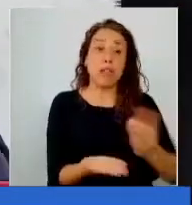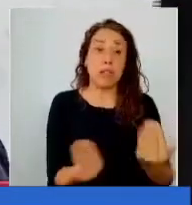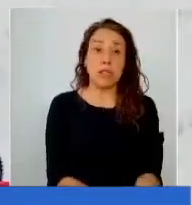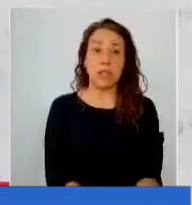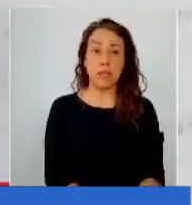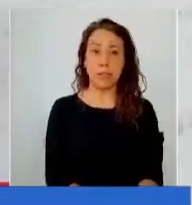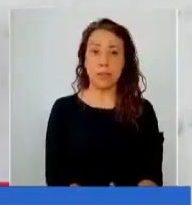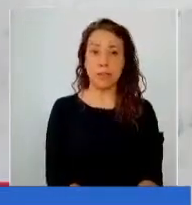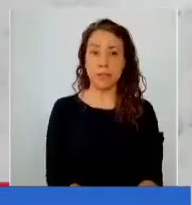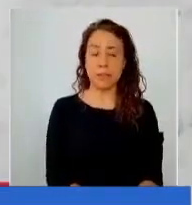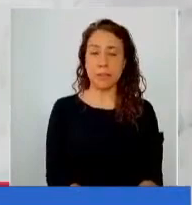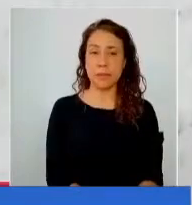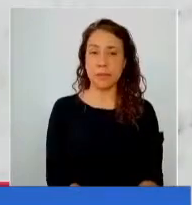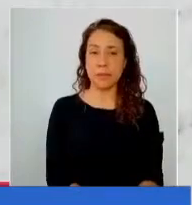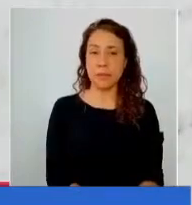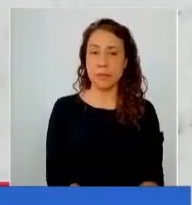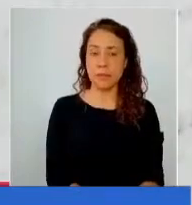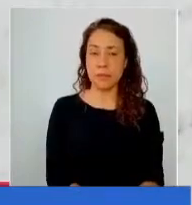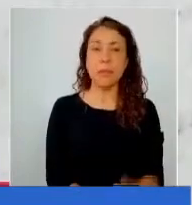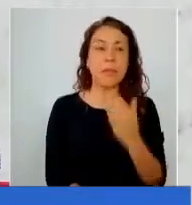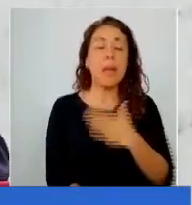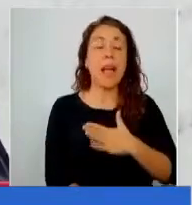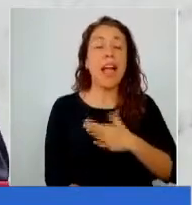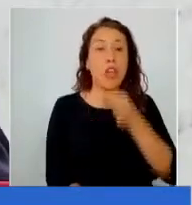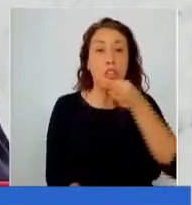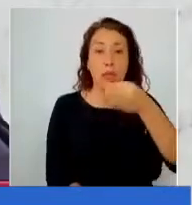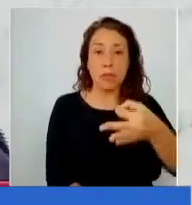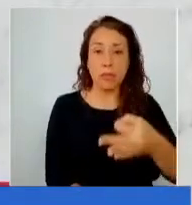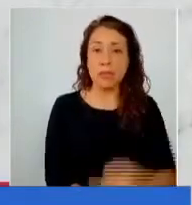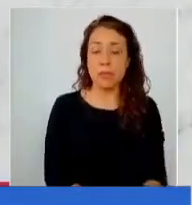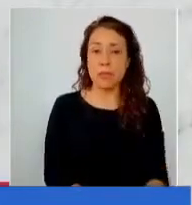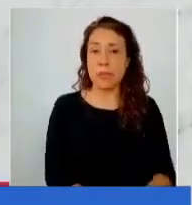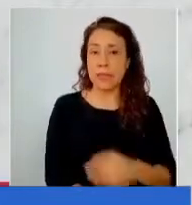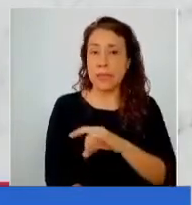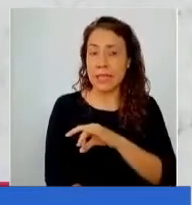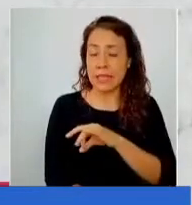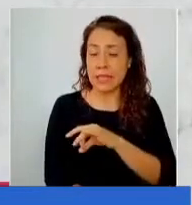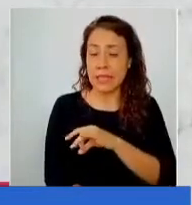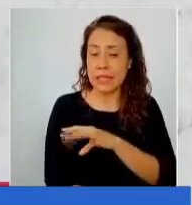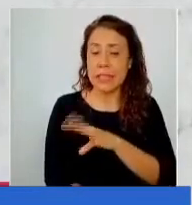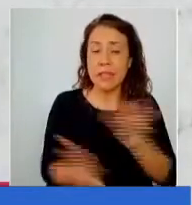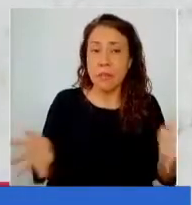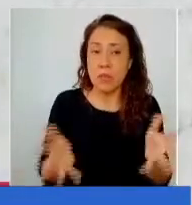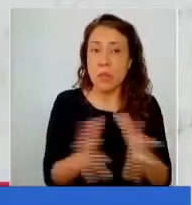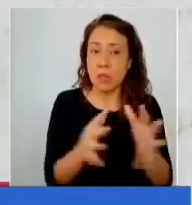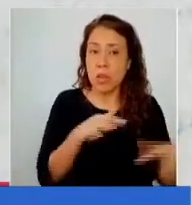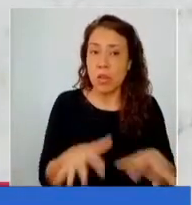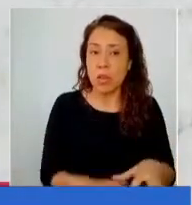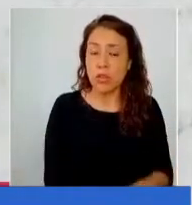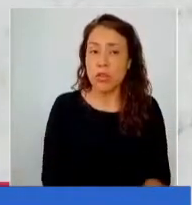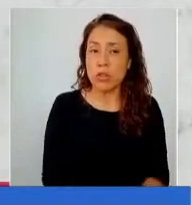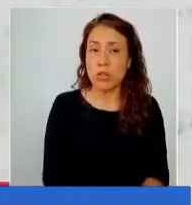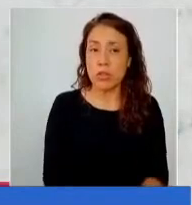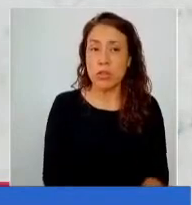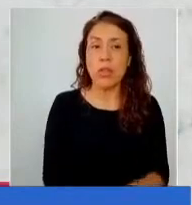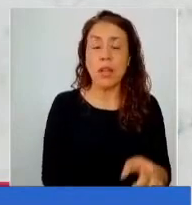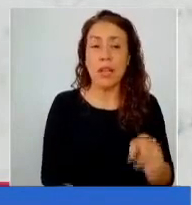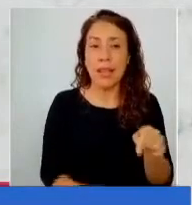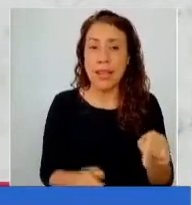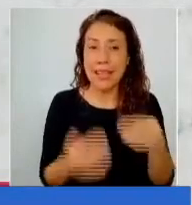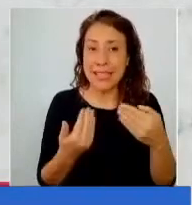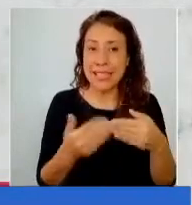no está de más agregar en Chile nos han pasado a las cosas que verificado esta parte el proceso electoral